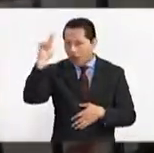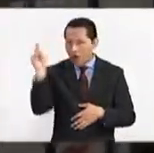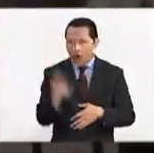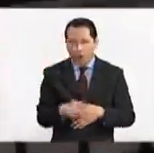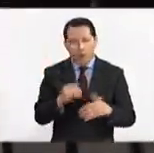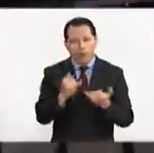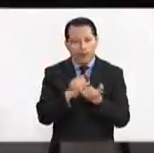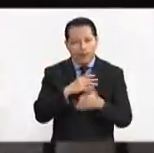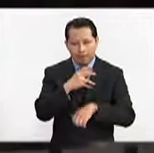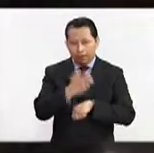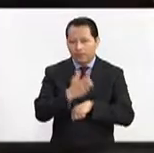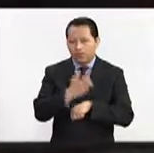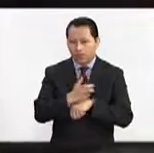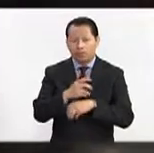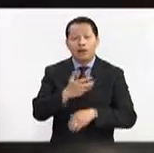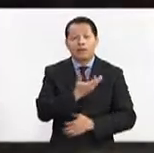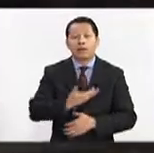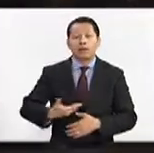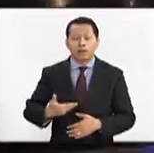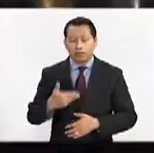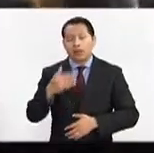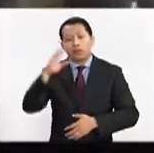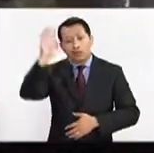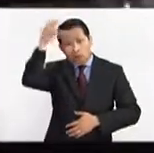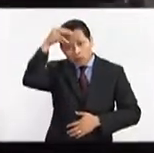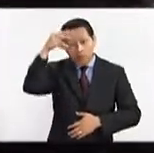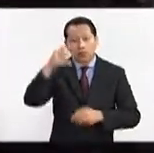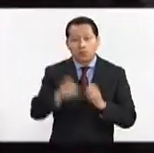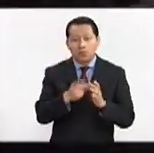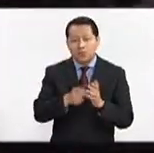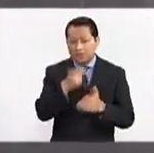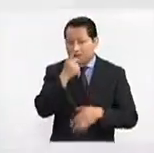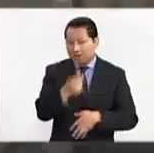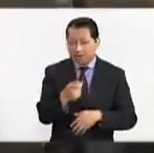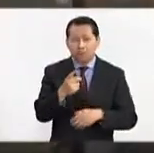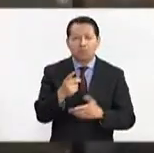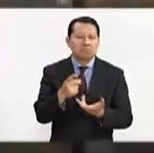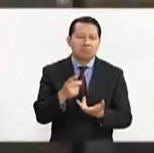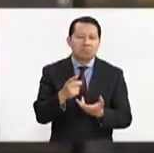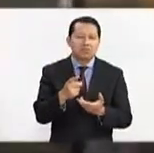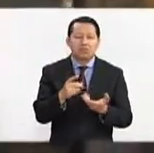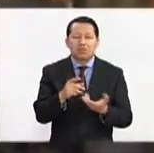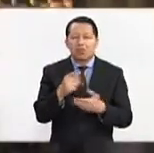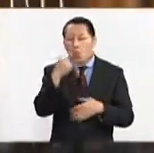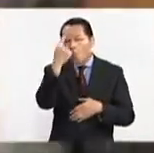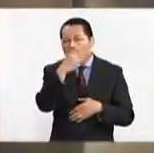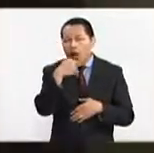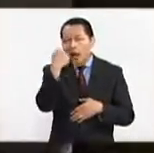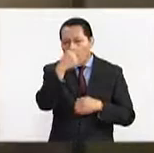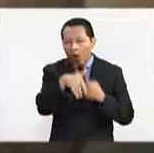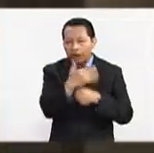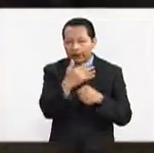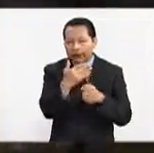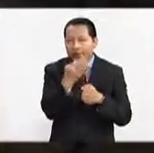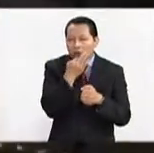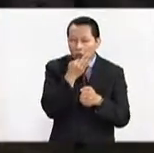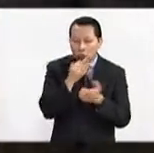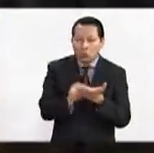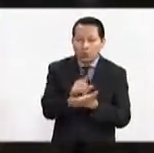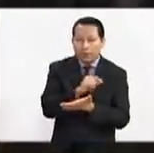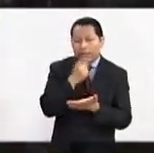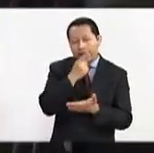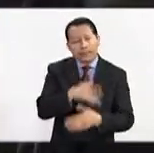la historia de los Estados Unidos. El presidente Donald Trump finalmente, después de 1 hora y cuarto, envió un Twitter donde expresó sus sentidas